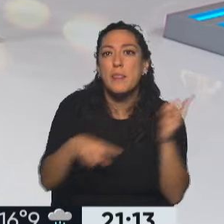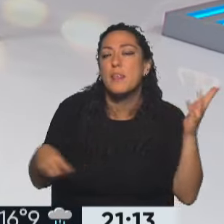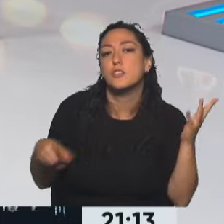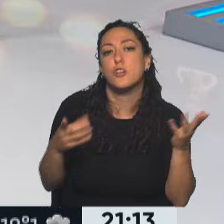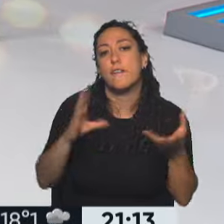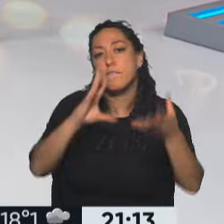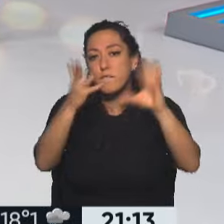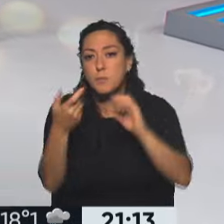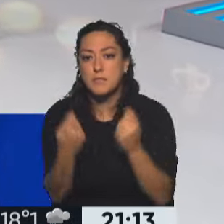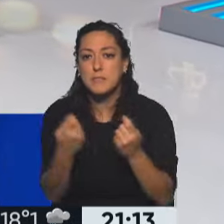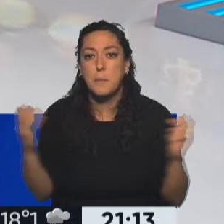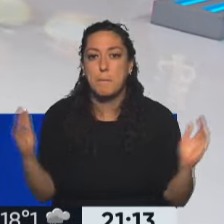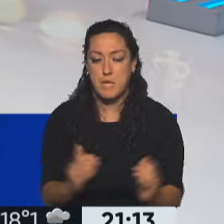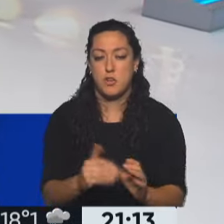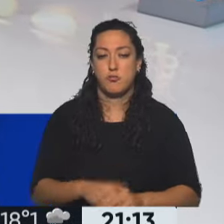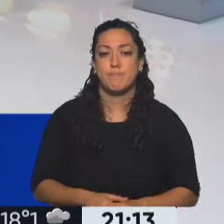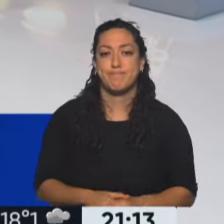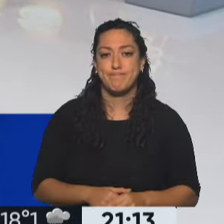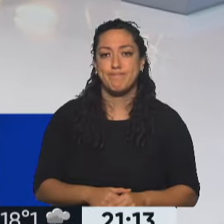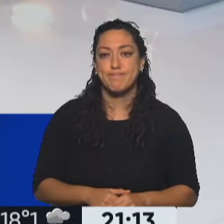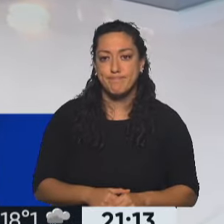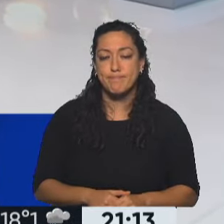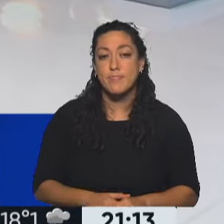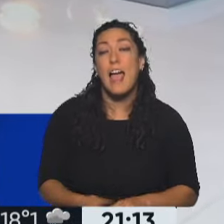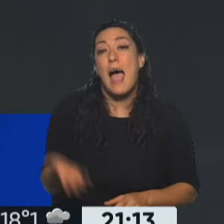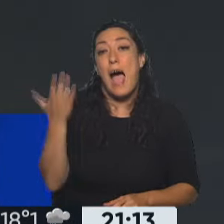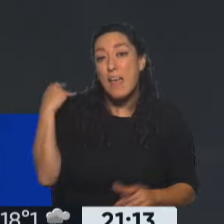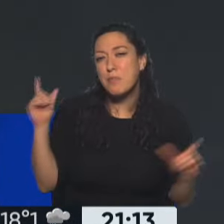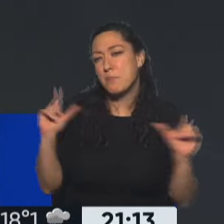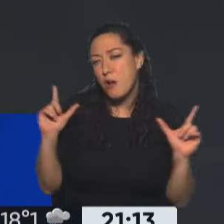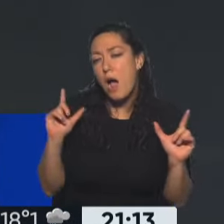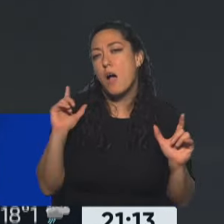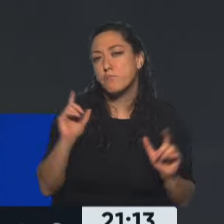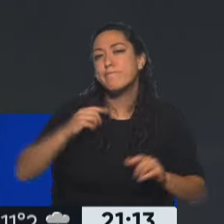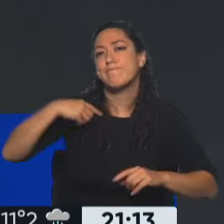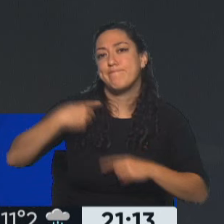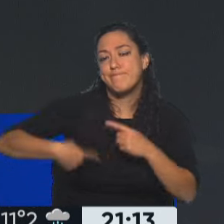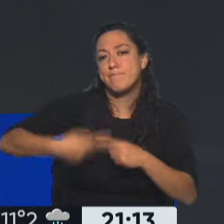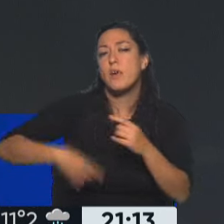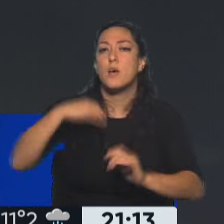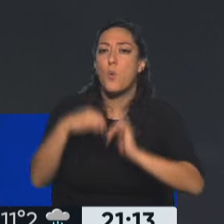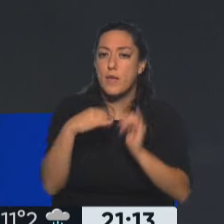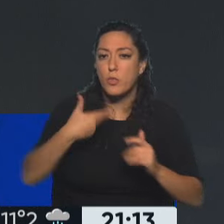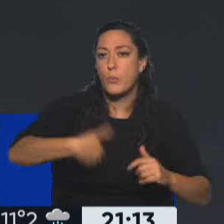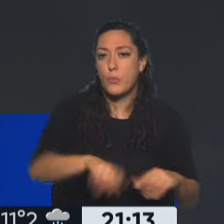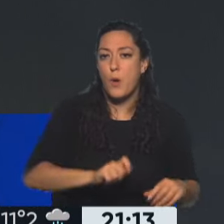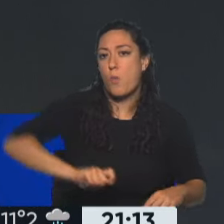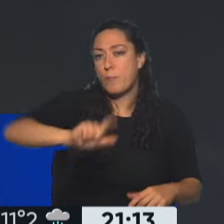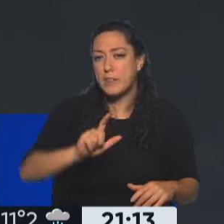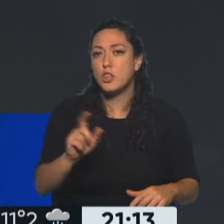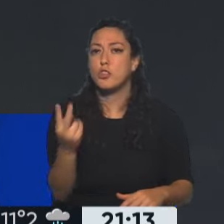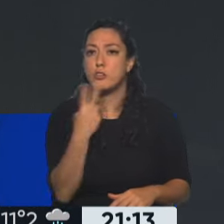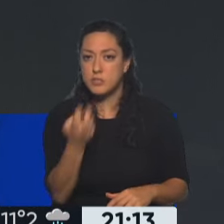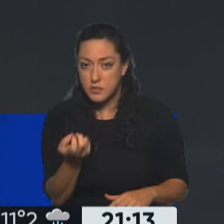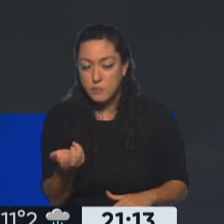en electricidad? Bueno, Maggie, en los programas anteriores venimos hablando de que se vienen aumentos en las tarifas de la